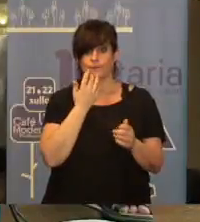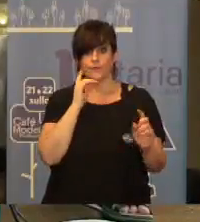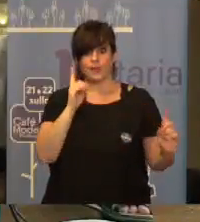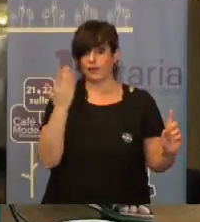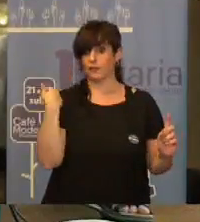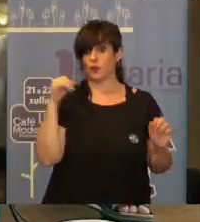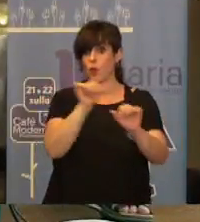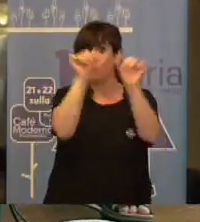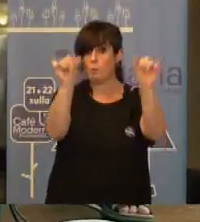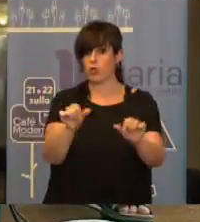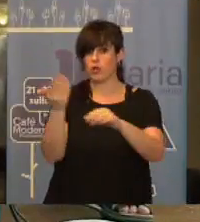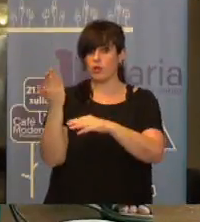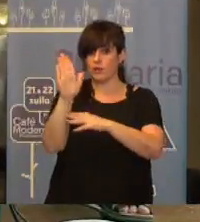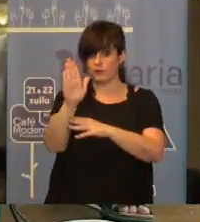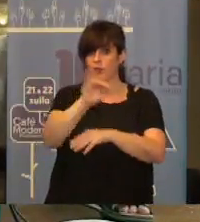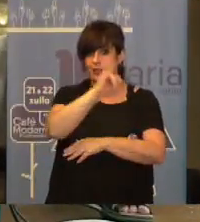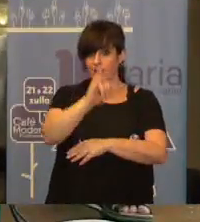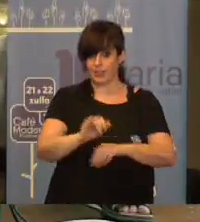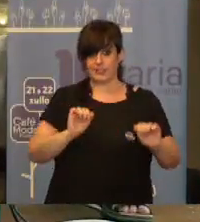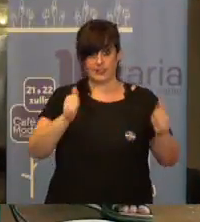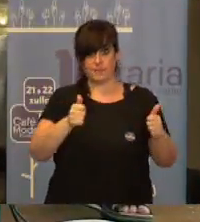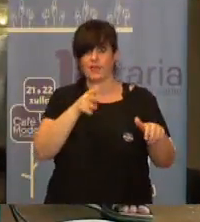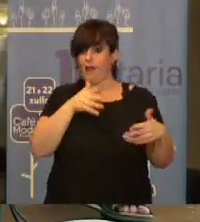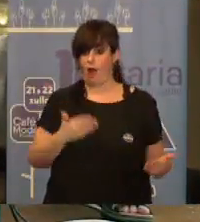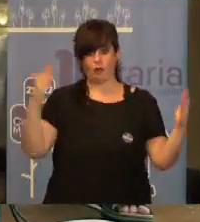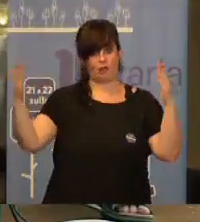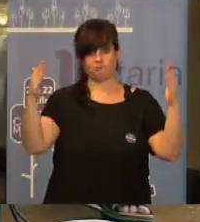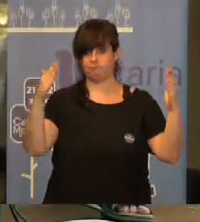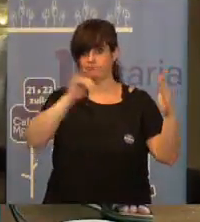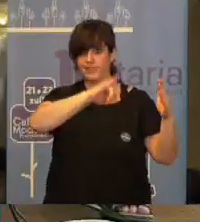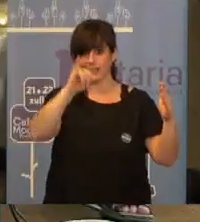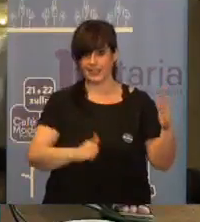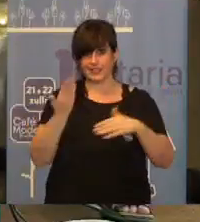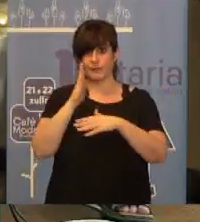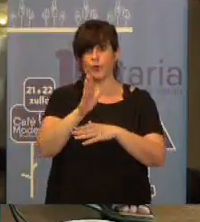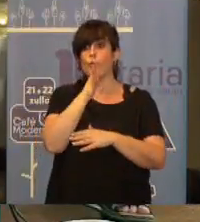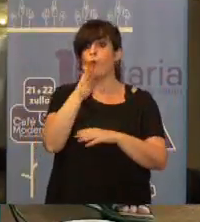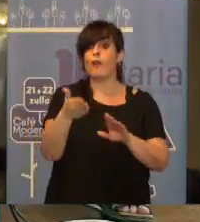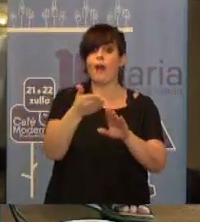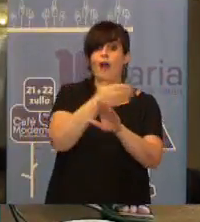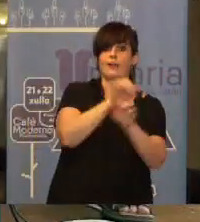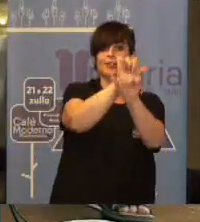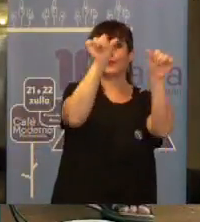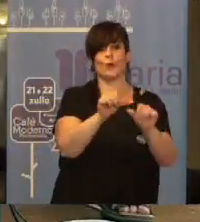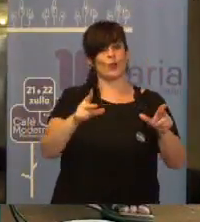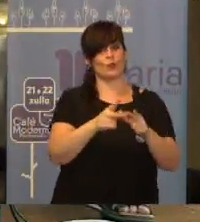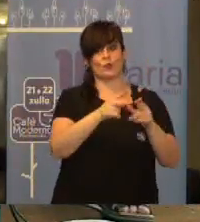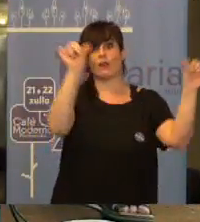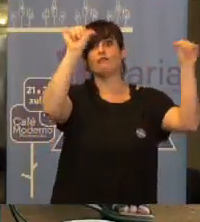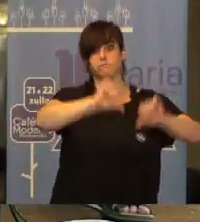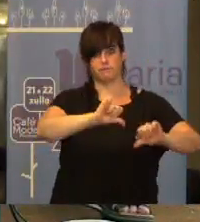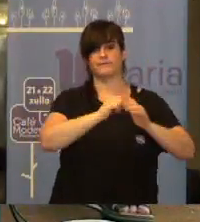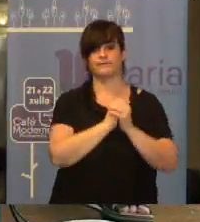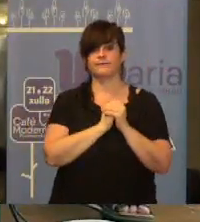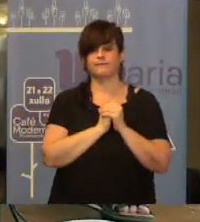de representatividade, que no que estamos nunha crisis de representatividade, no fondo é porque antes entrou en crisis un modelo social, non?